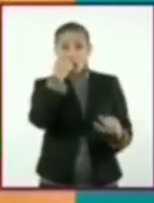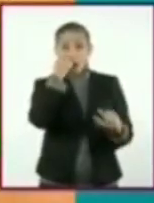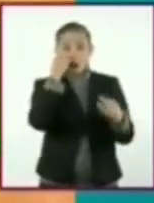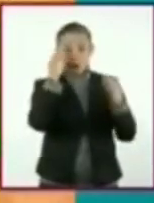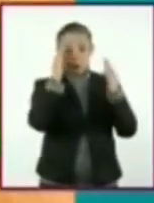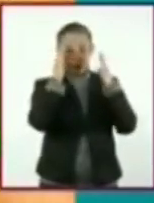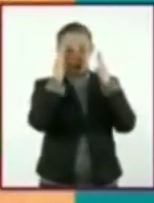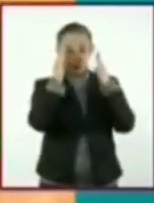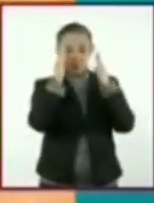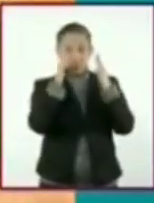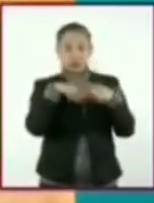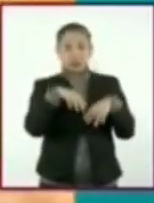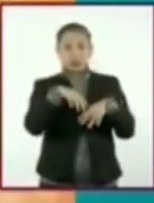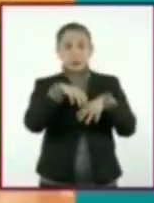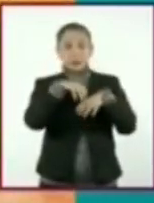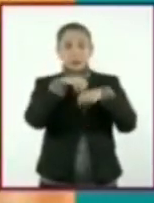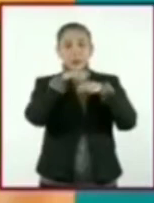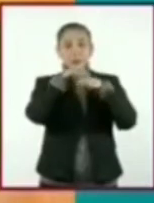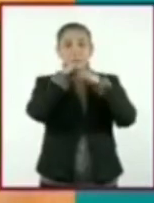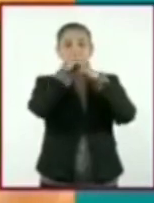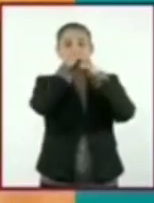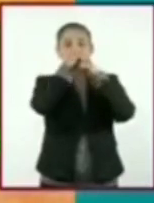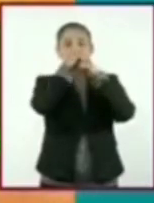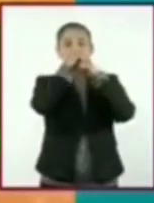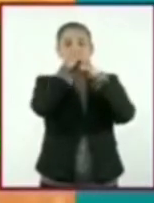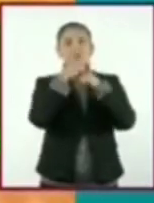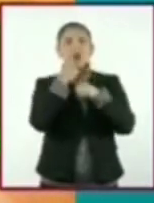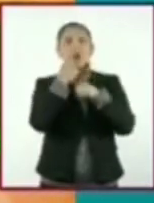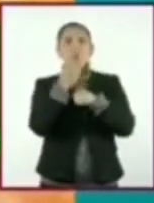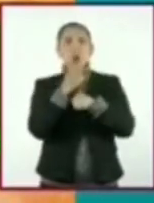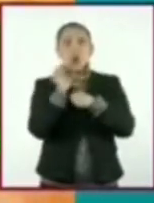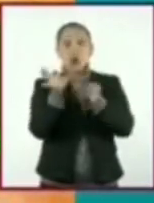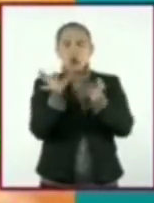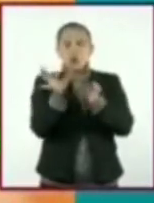entrecejo, inhalas a través de la lengua en taquito